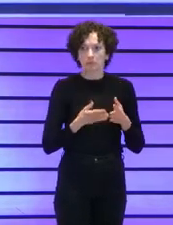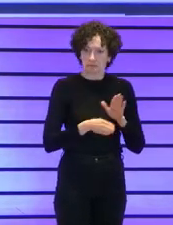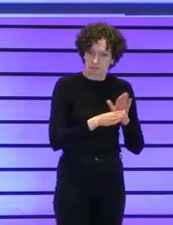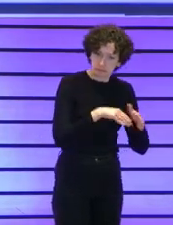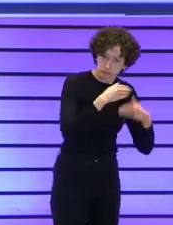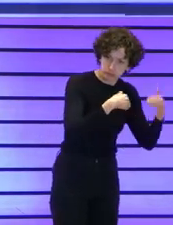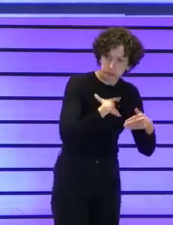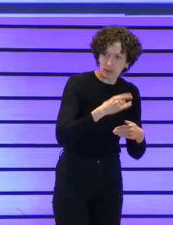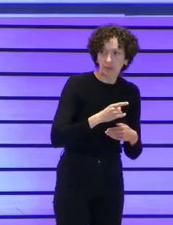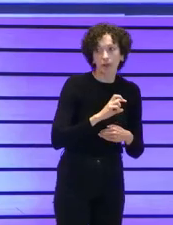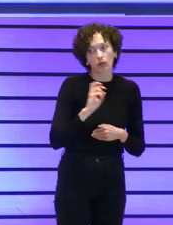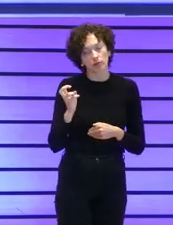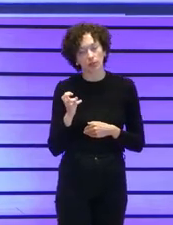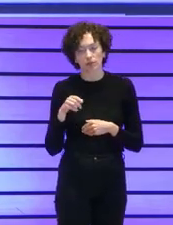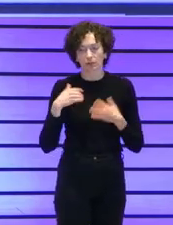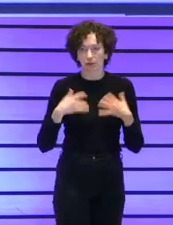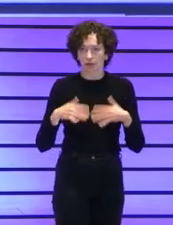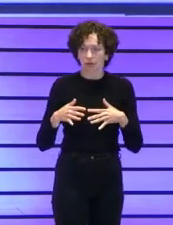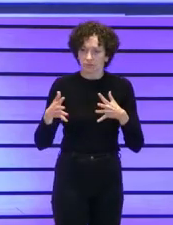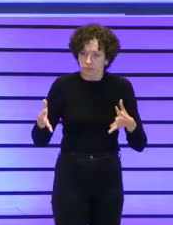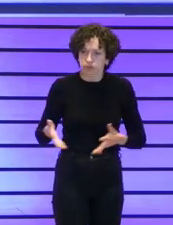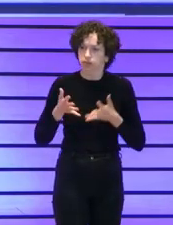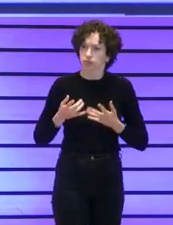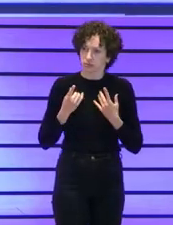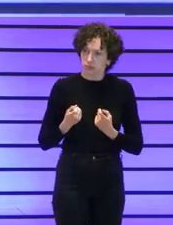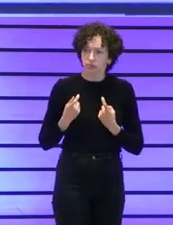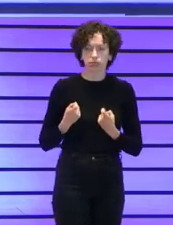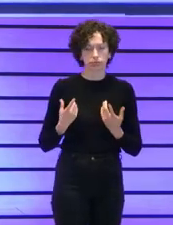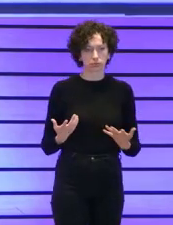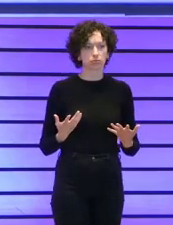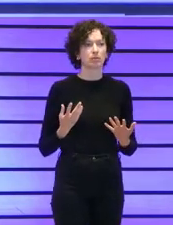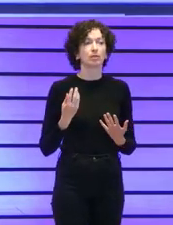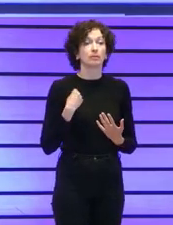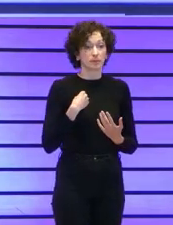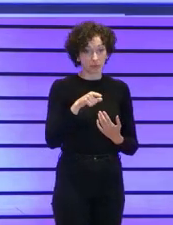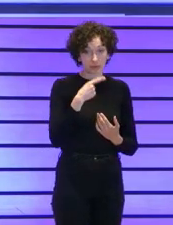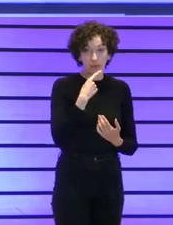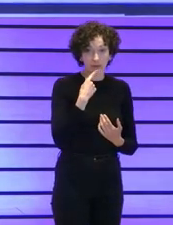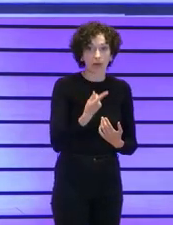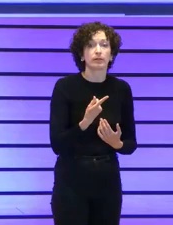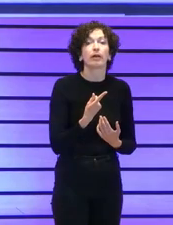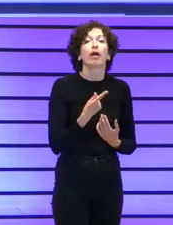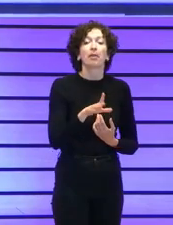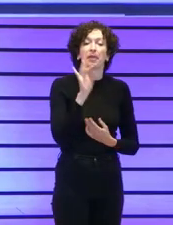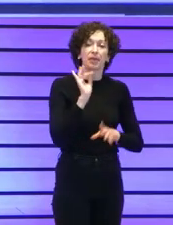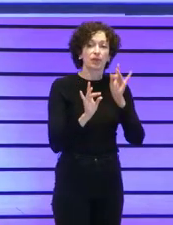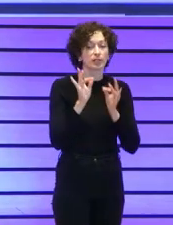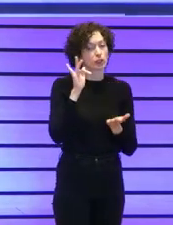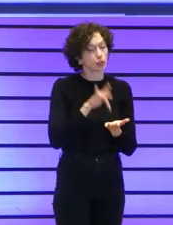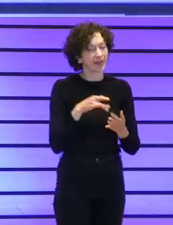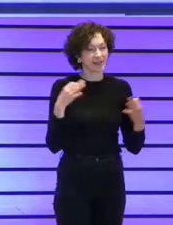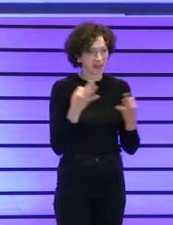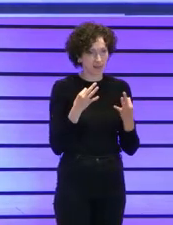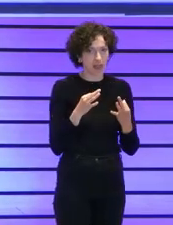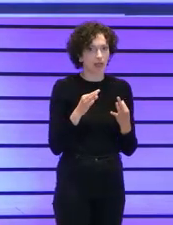veces necesitas gasolina, ¿eh? Y entonces, volviendo a lo que te decía que tú comentas, hay que tomar decisiones. Pues claro, por